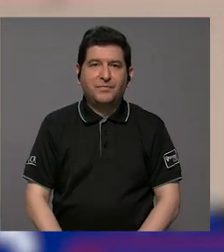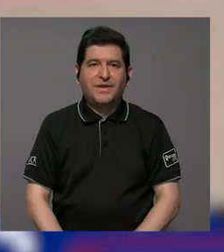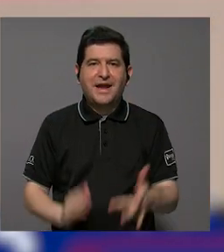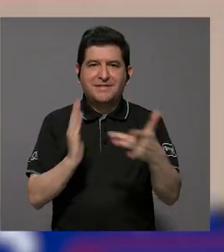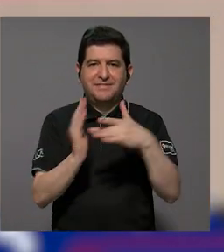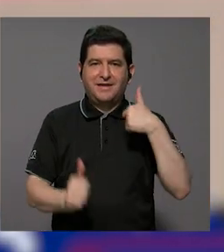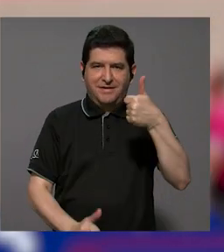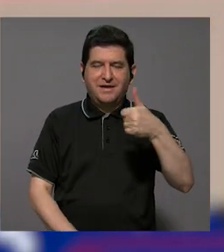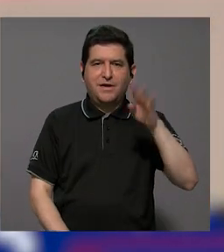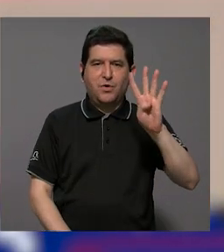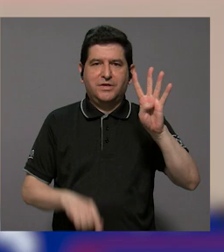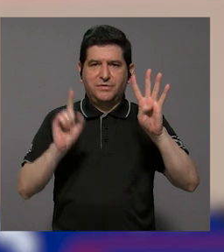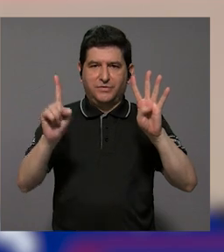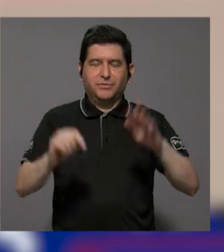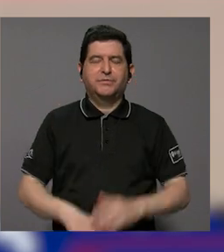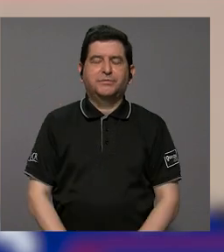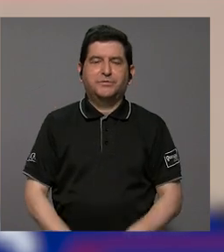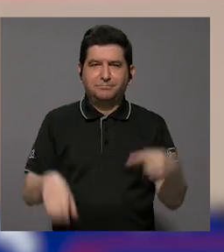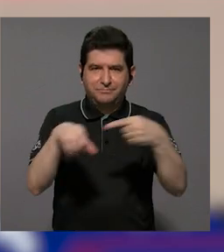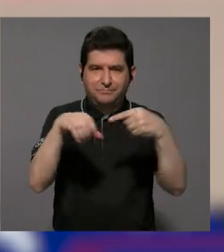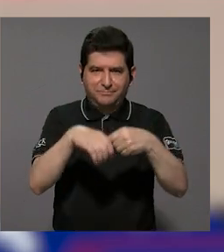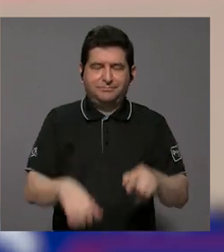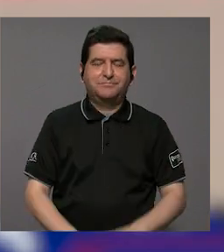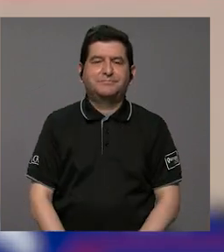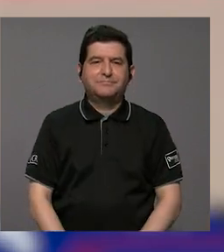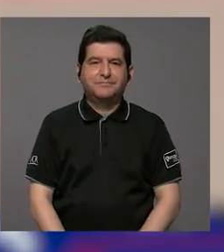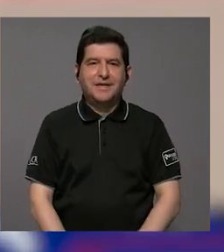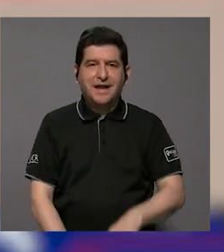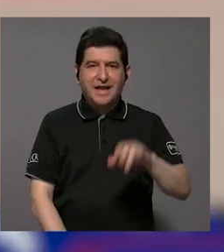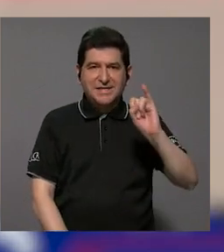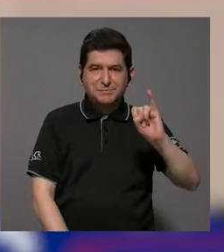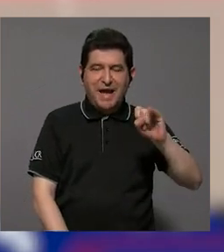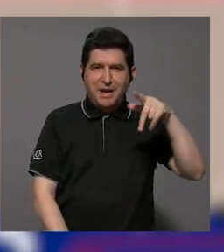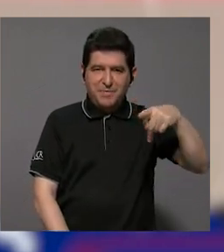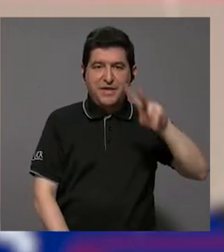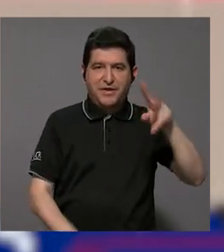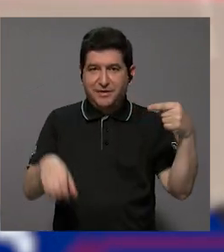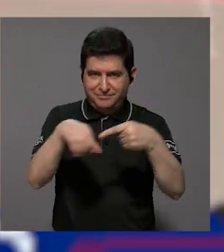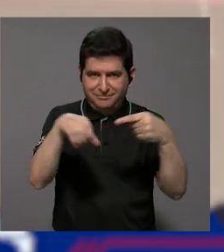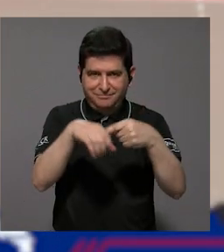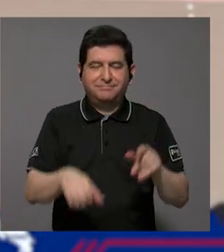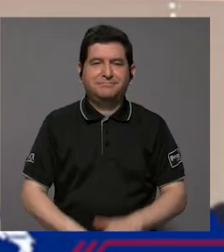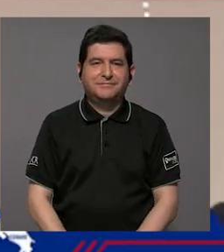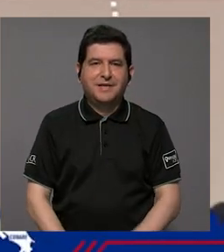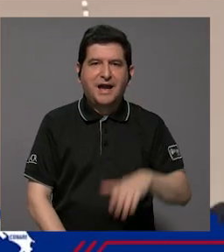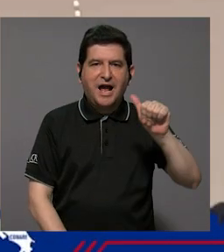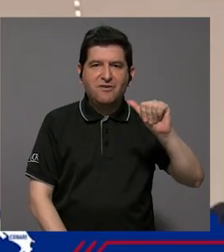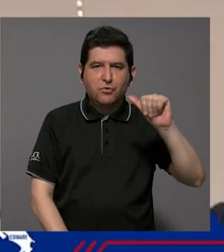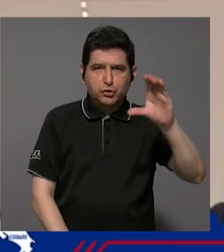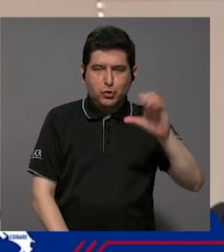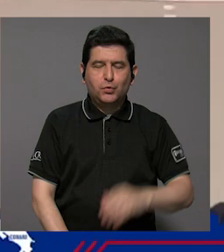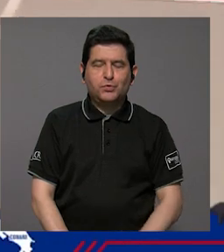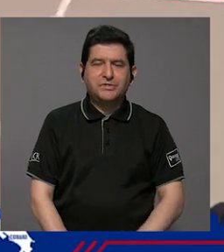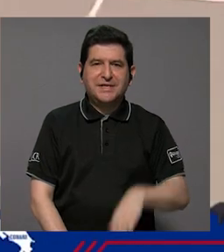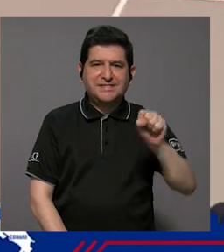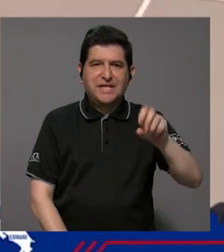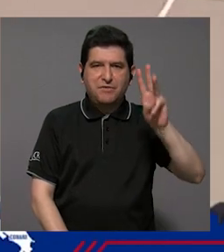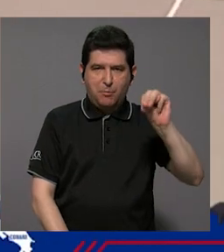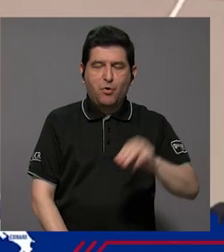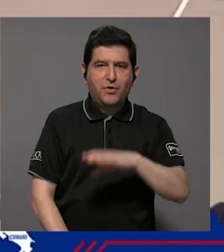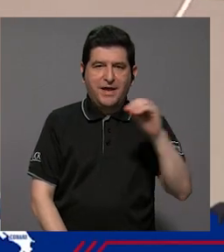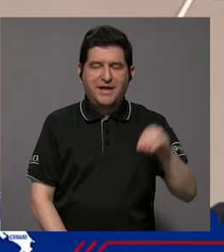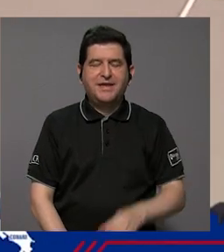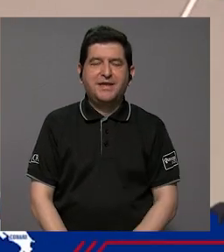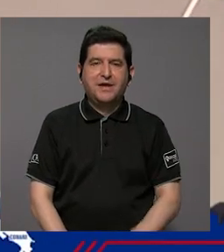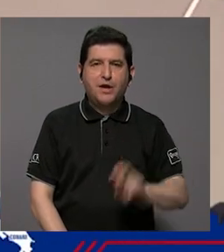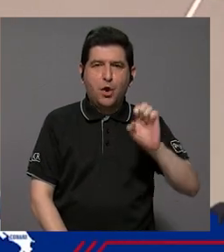TEC 4-1, anotaciones realizadas por Ismael Piedra con 2 tantos, Alfonso Cruz, Steven Mora y,